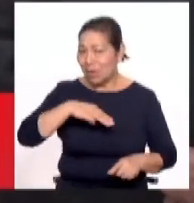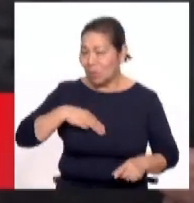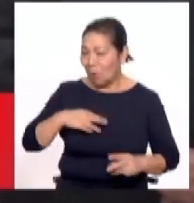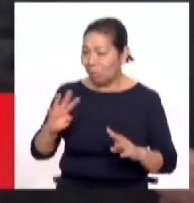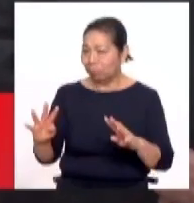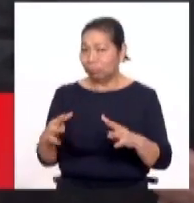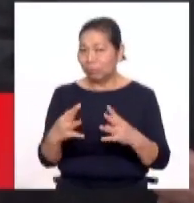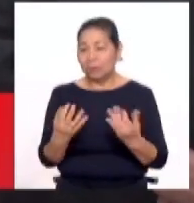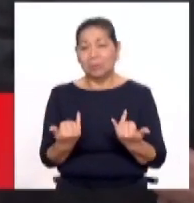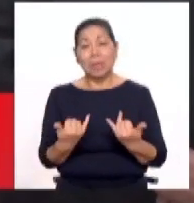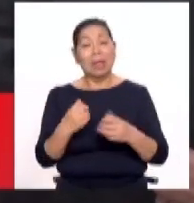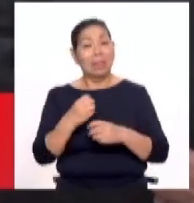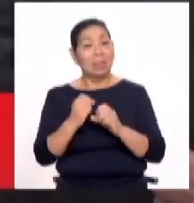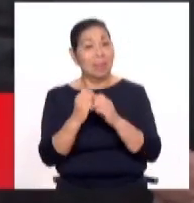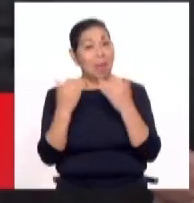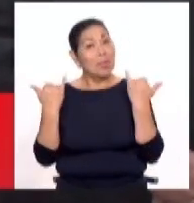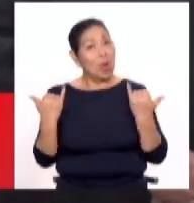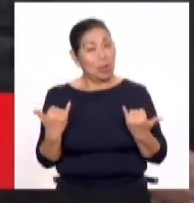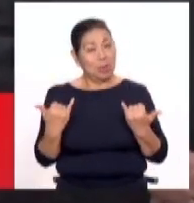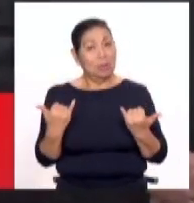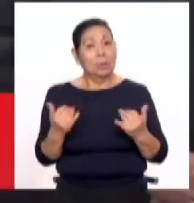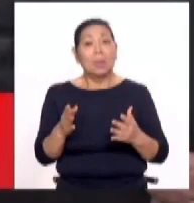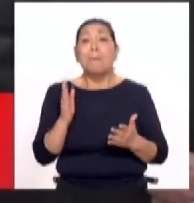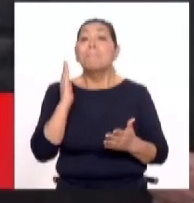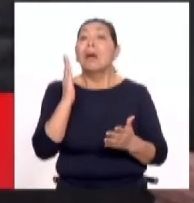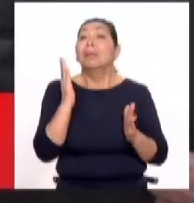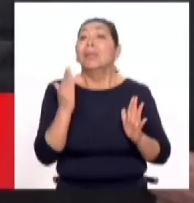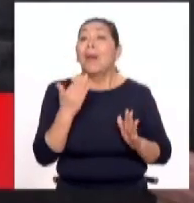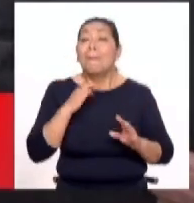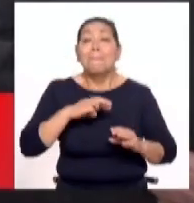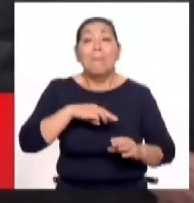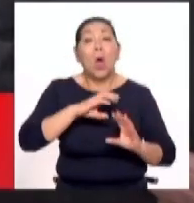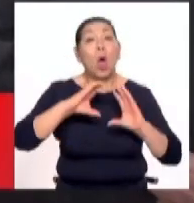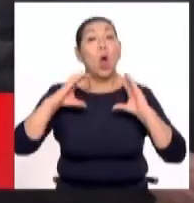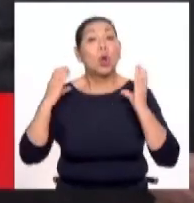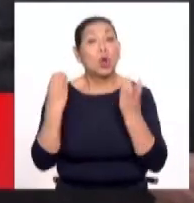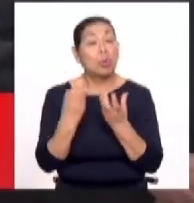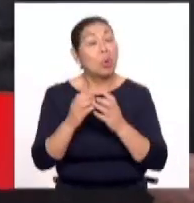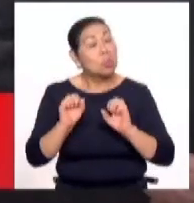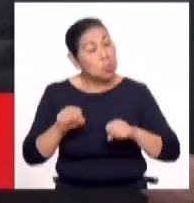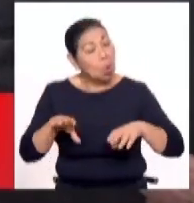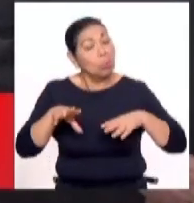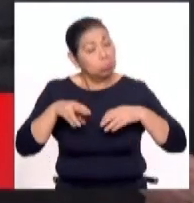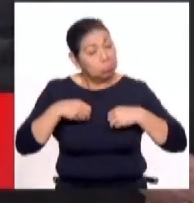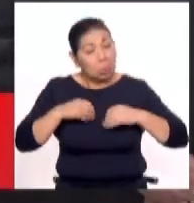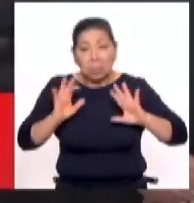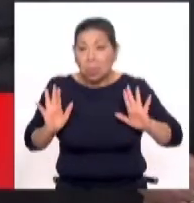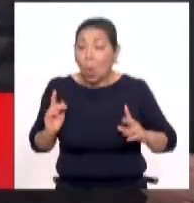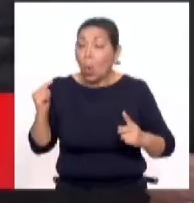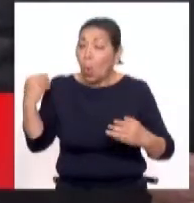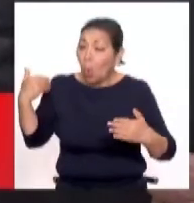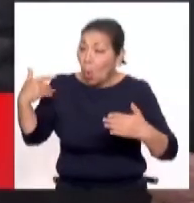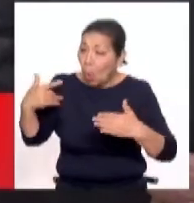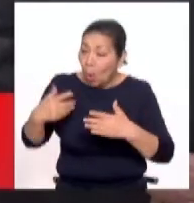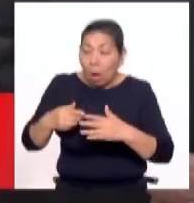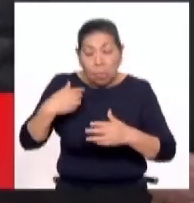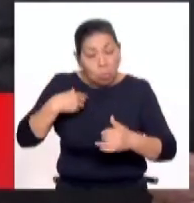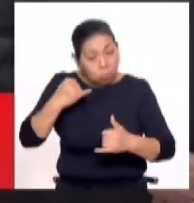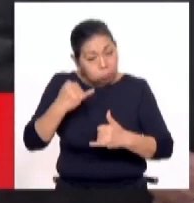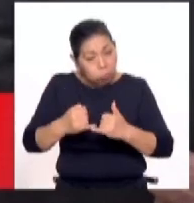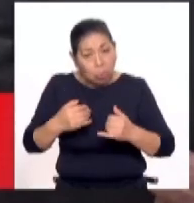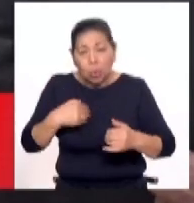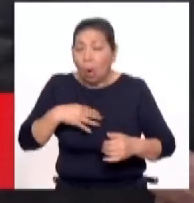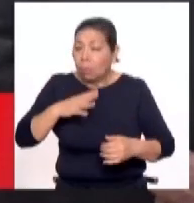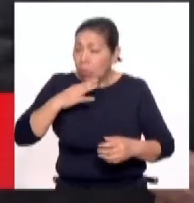Ellos son los que el día de hoy tomarán la decisión y aceptaré y trabajaré hasta el último minuto, como